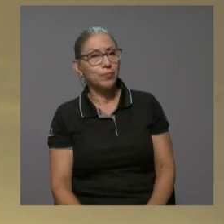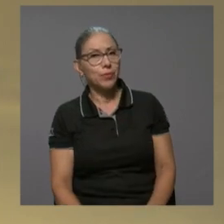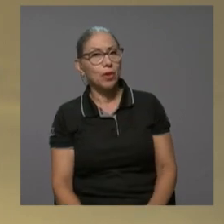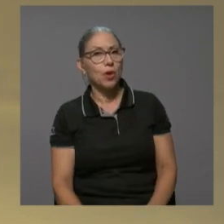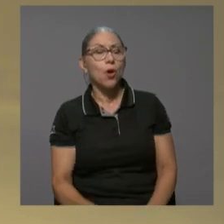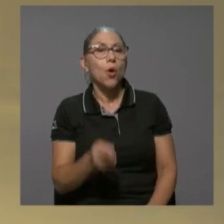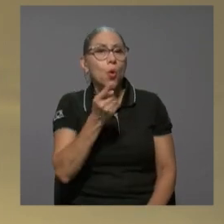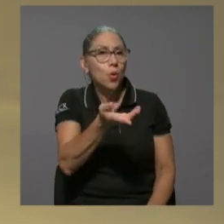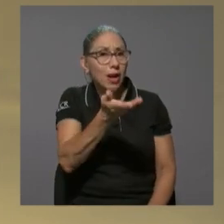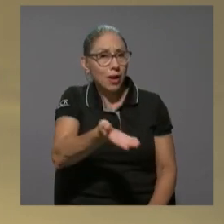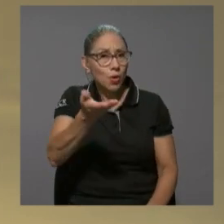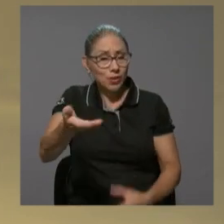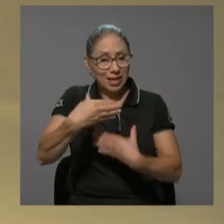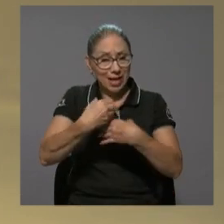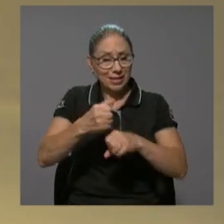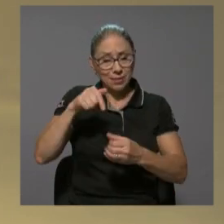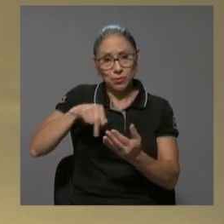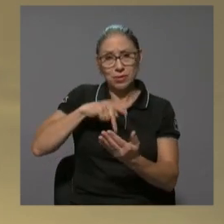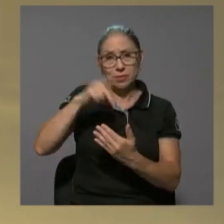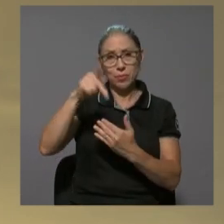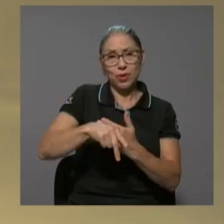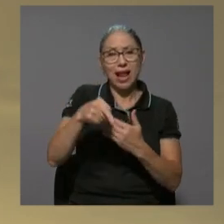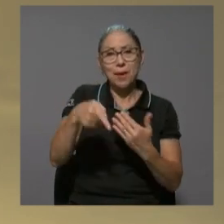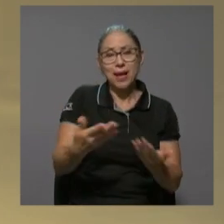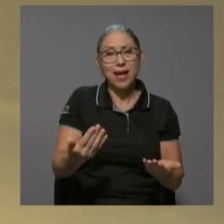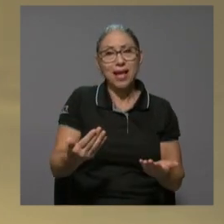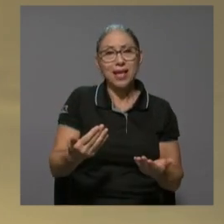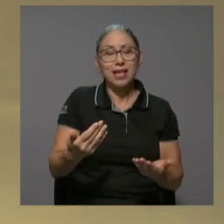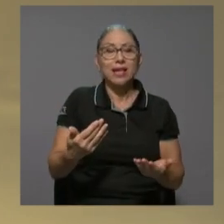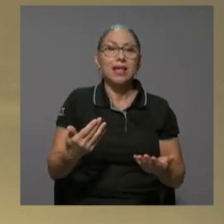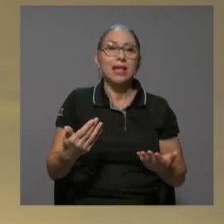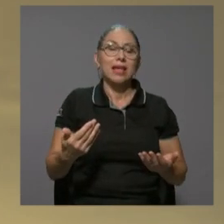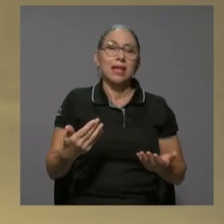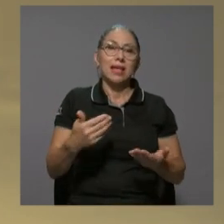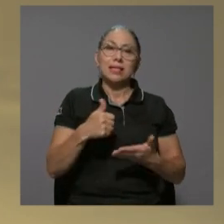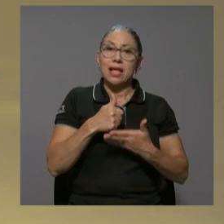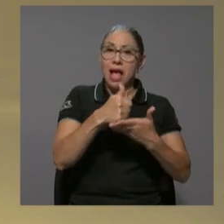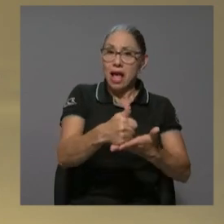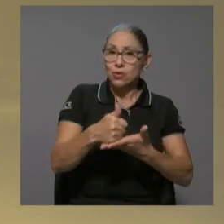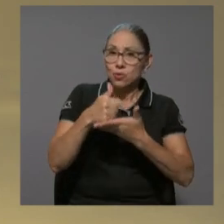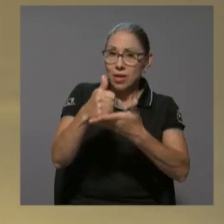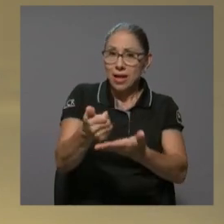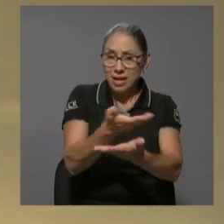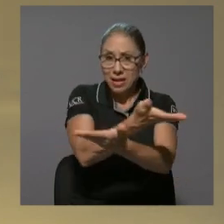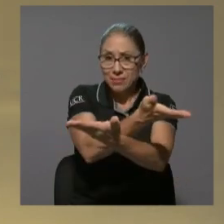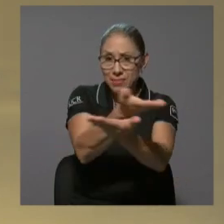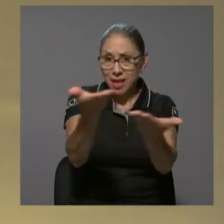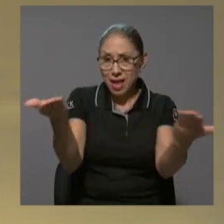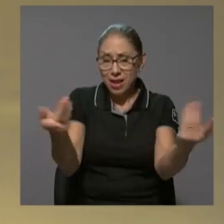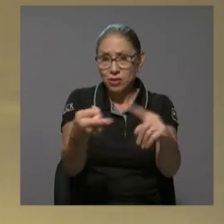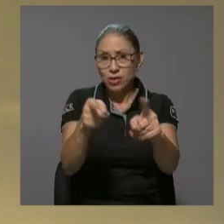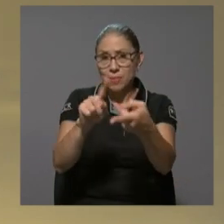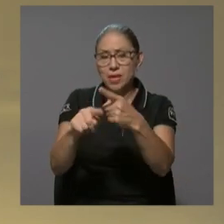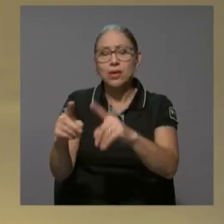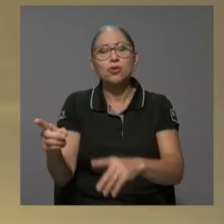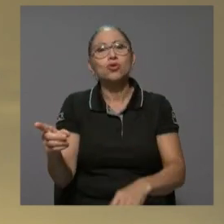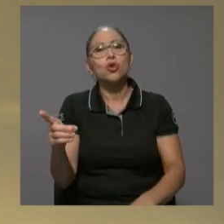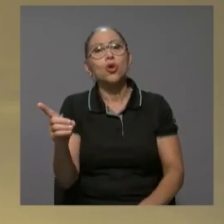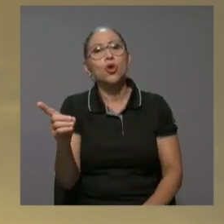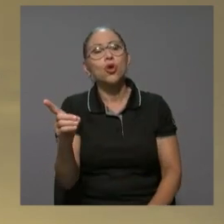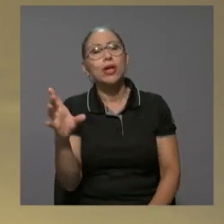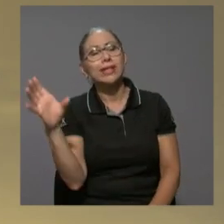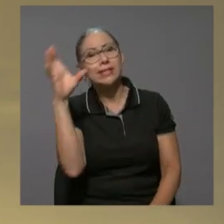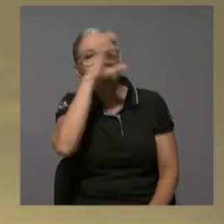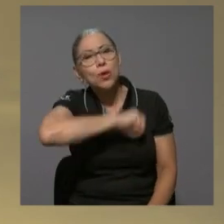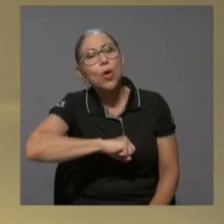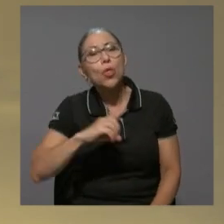Una cosa que hacemos en este programa es ayudarle a las amigas y amigos a enterarse de dónde se